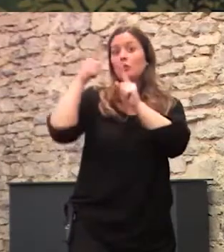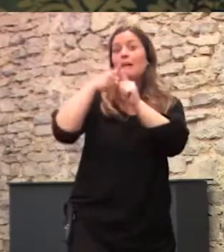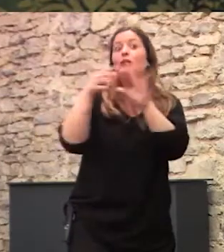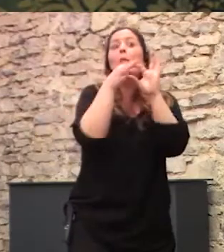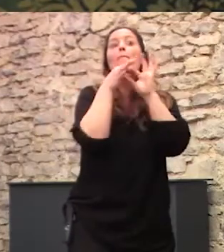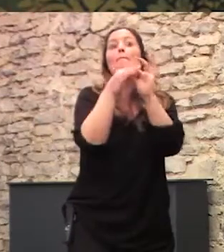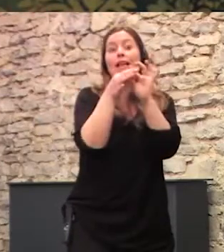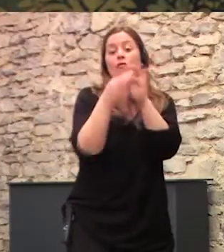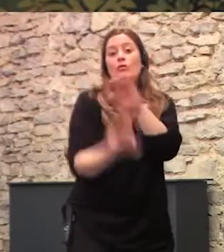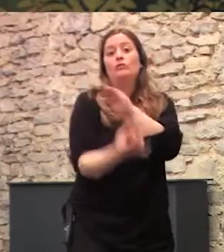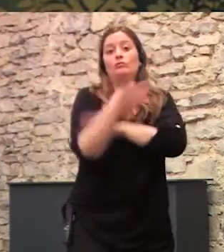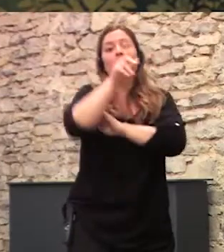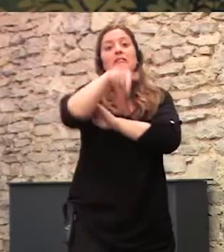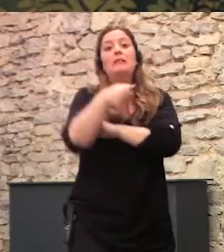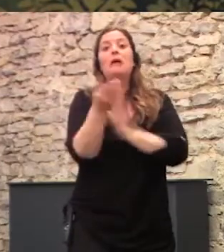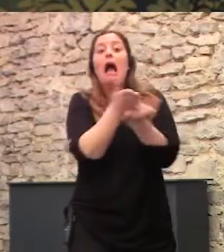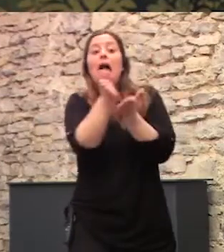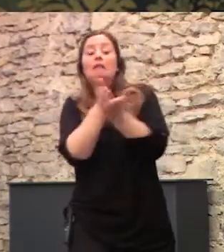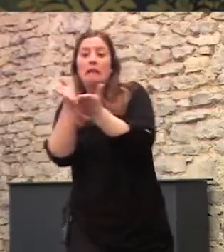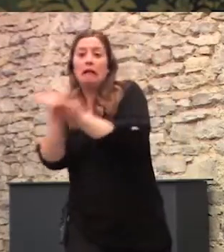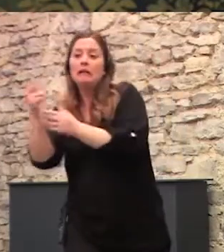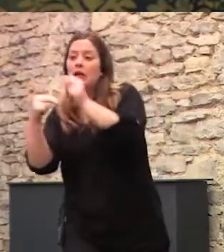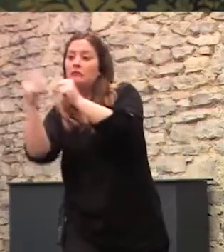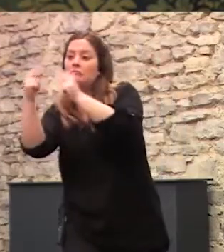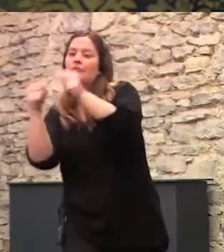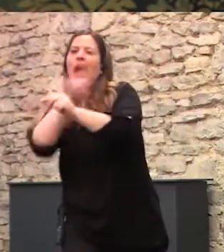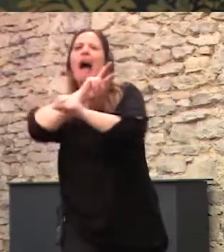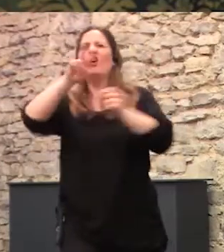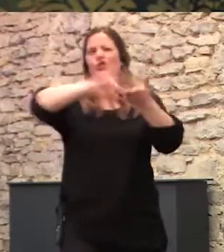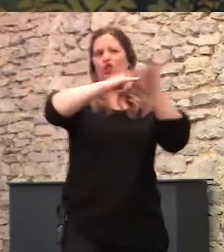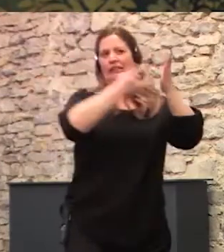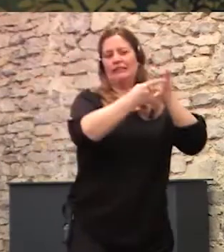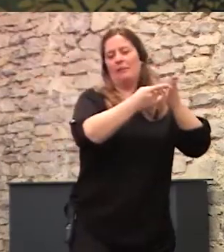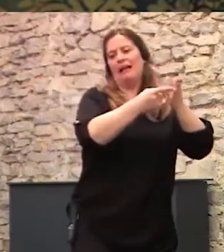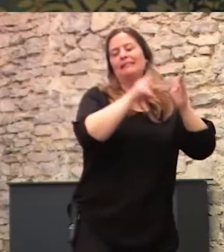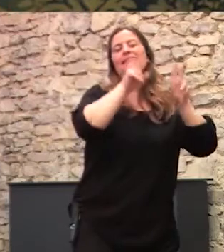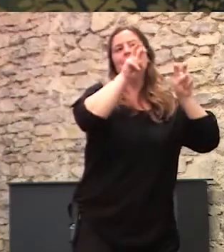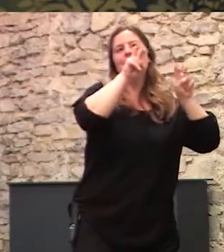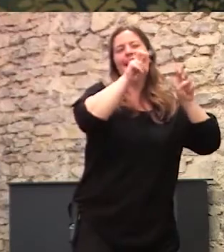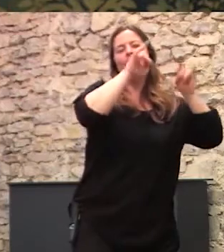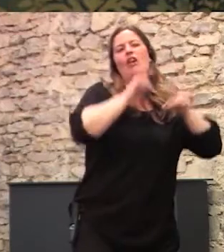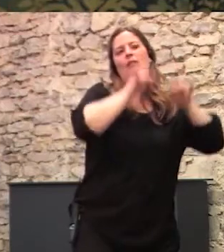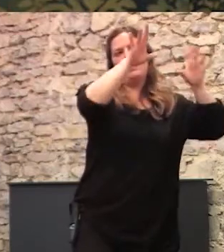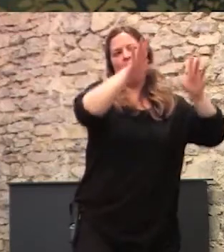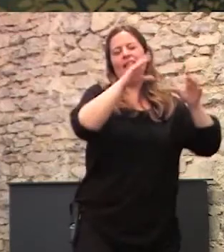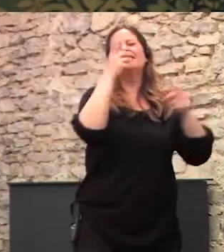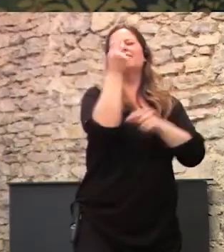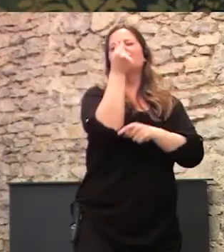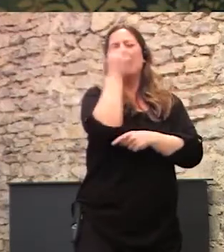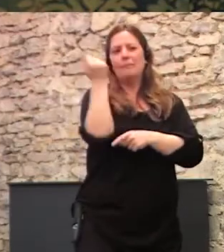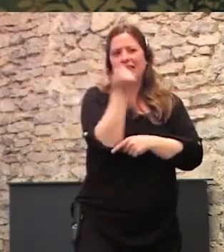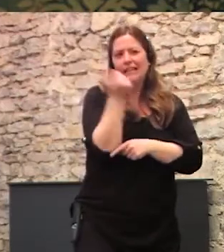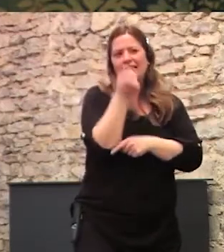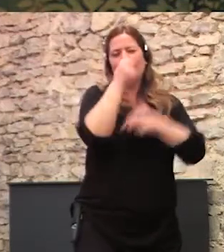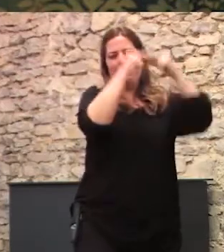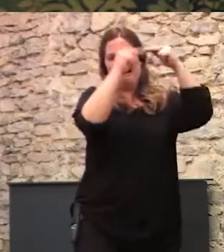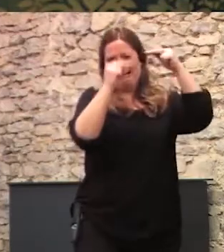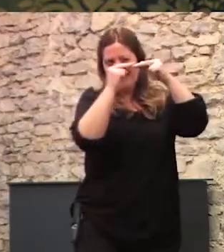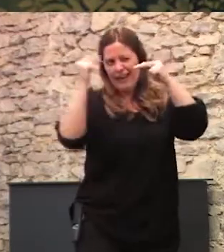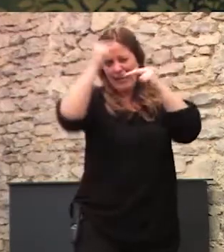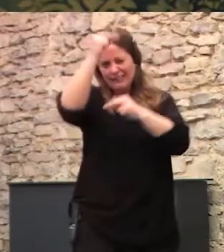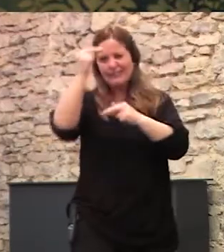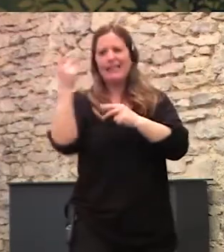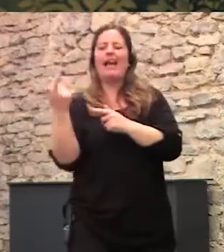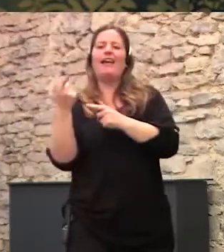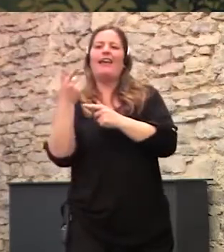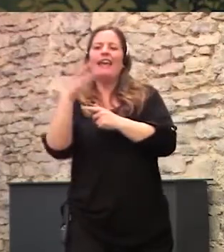construir alternativas a los múltiples sistemas neoliberal, capitalista, racista, clasista, capacitista y heteropatriarcal. Y yo